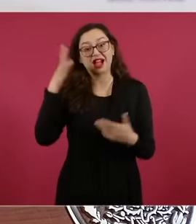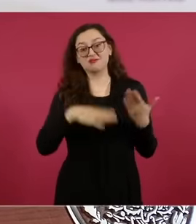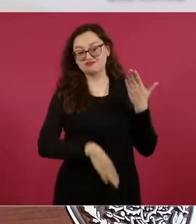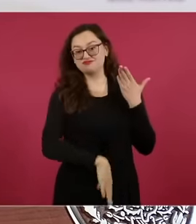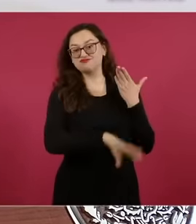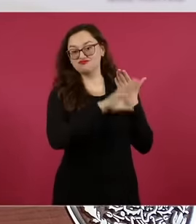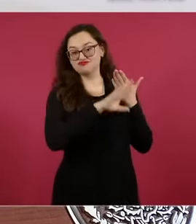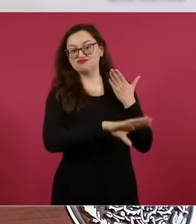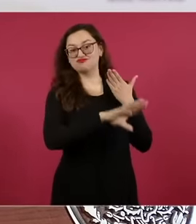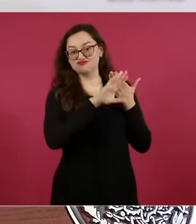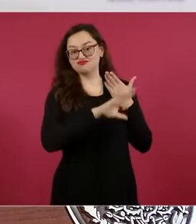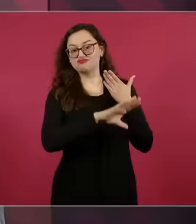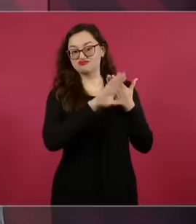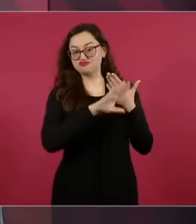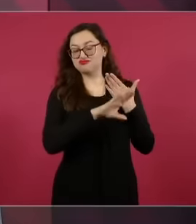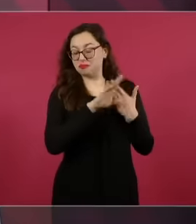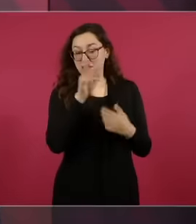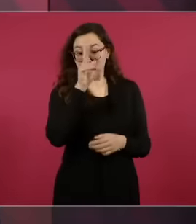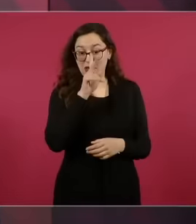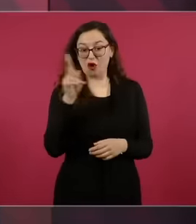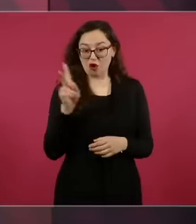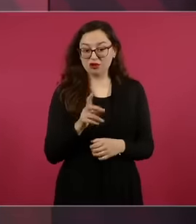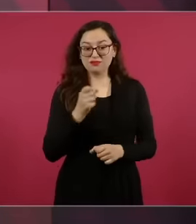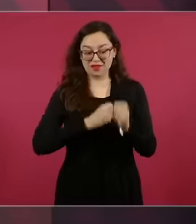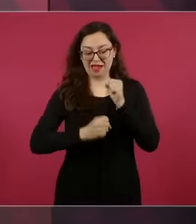o sea, en la del 2000.